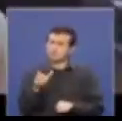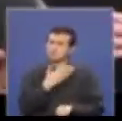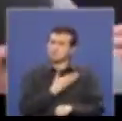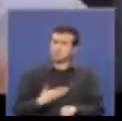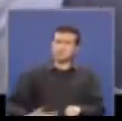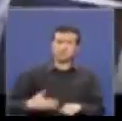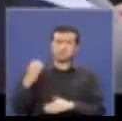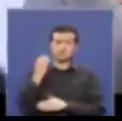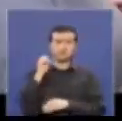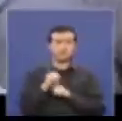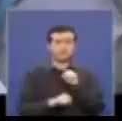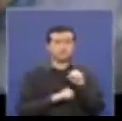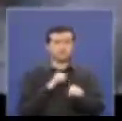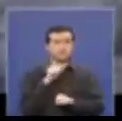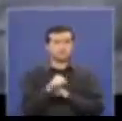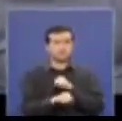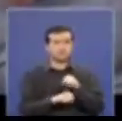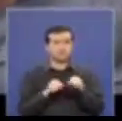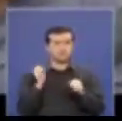presidente.